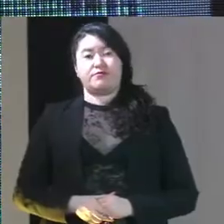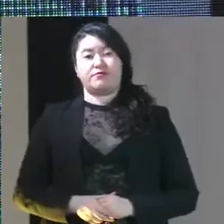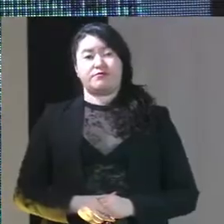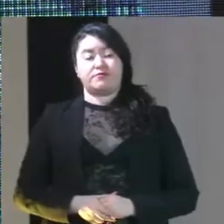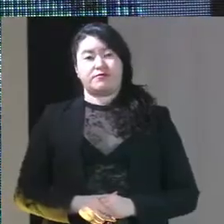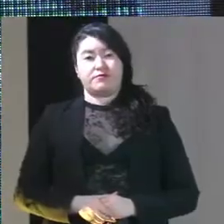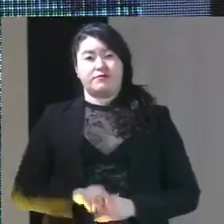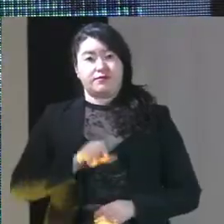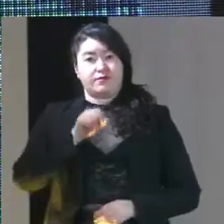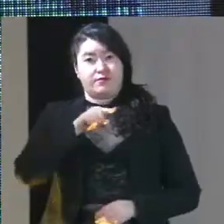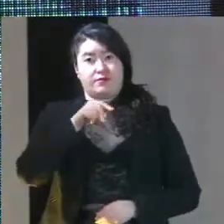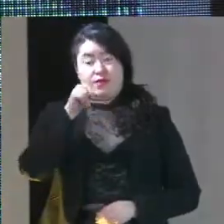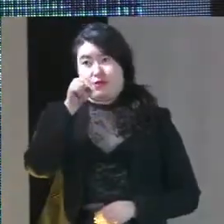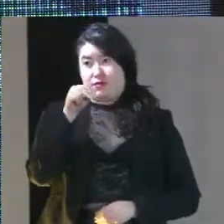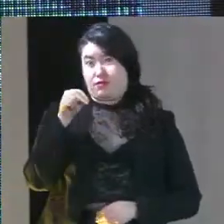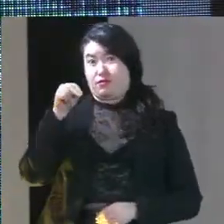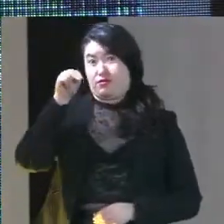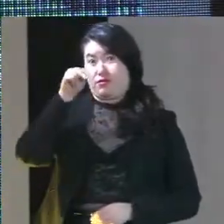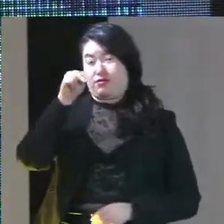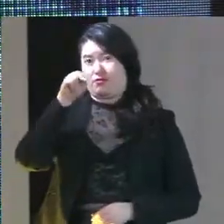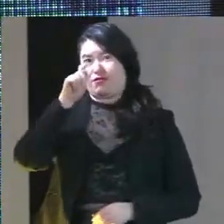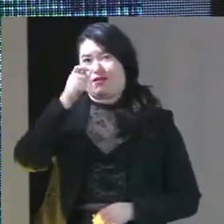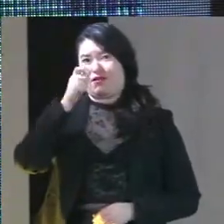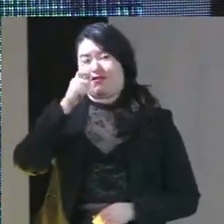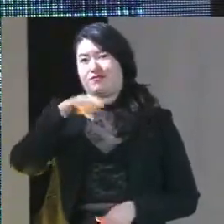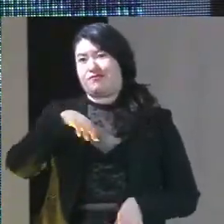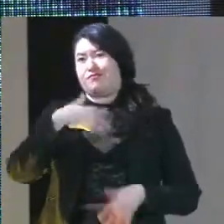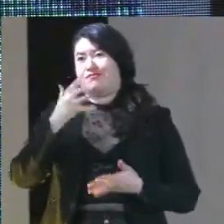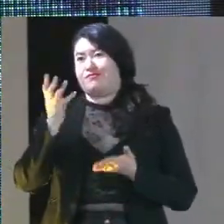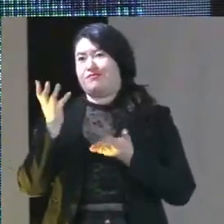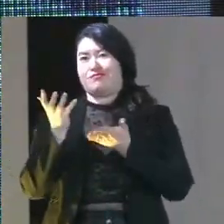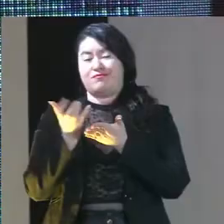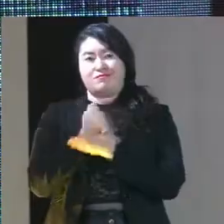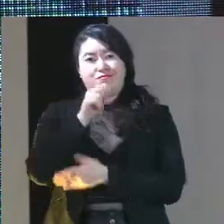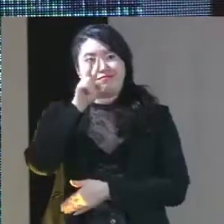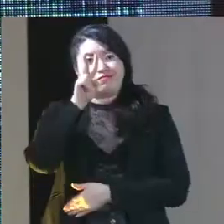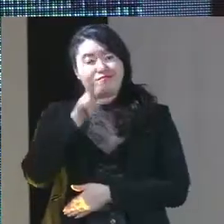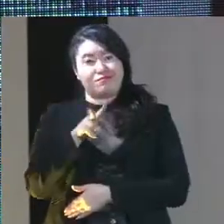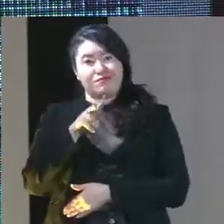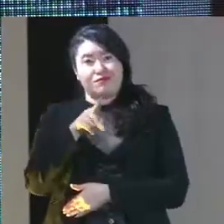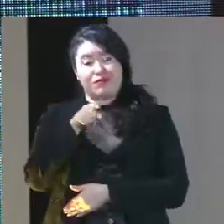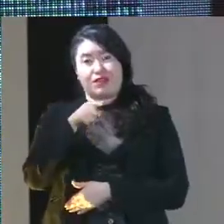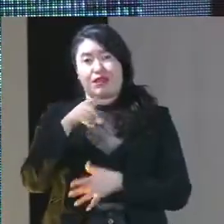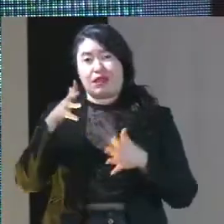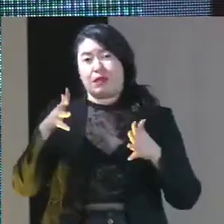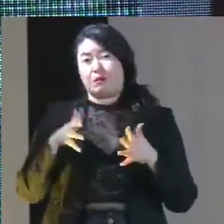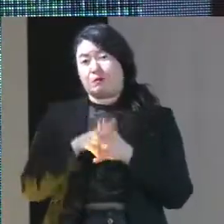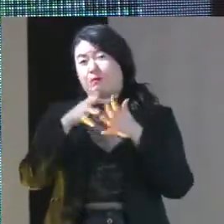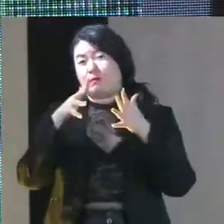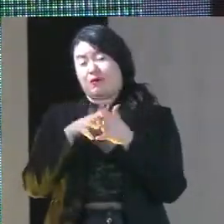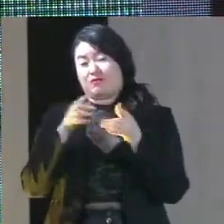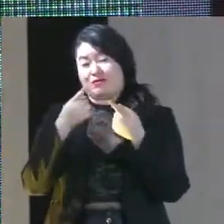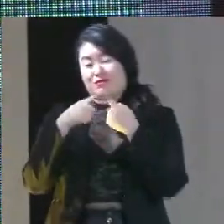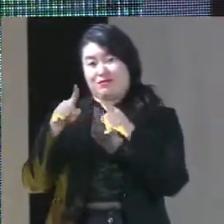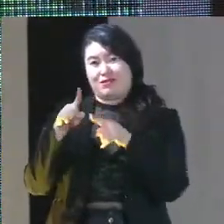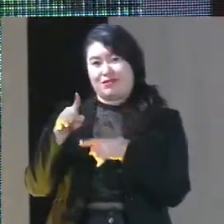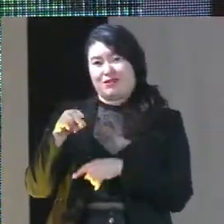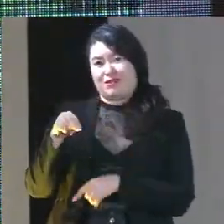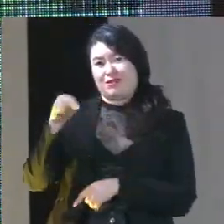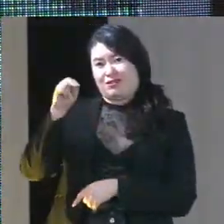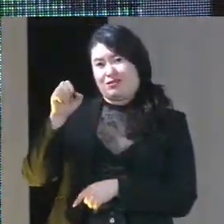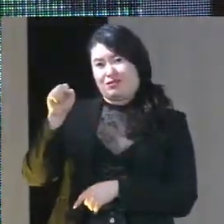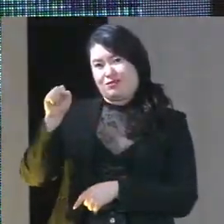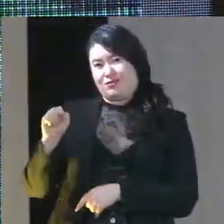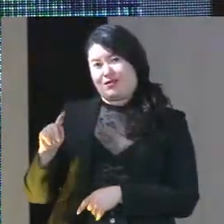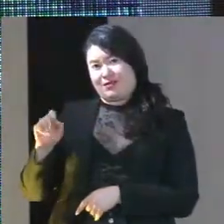Entonces, en cierto modo, la del norte fue la verdadera conquista, una prolongada batalla que no tuvo nada, la del norte y la del sureste, que